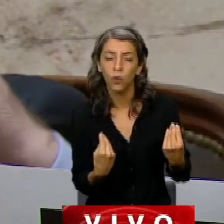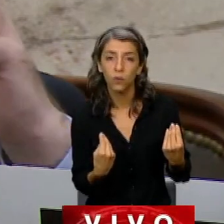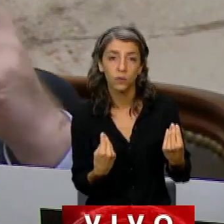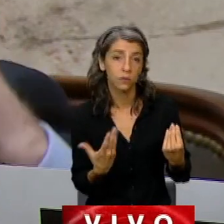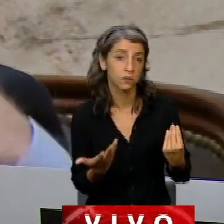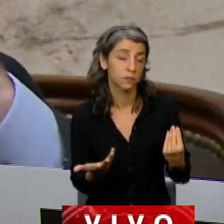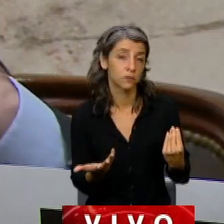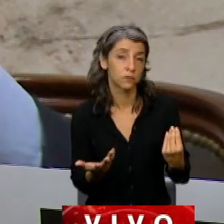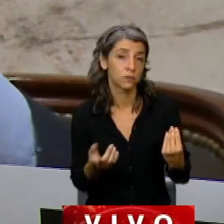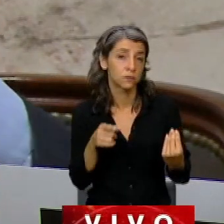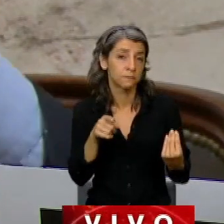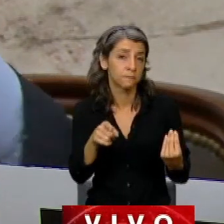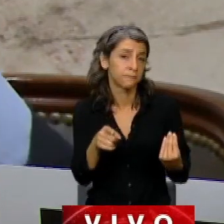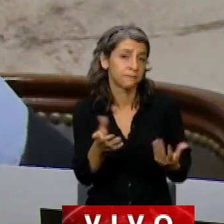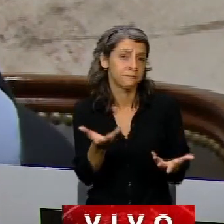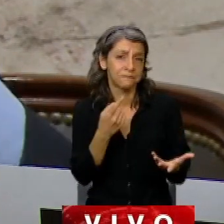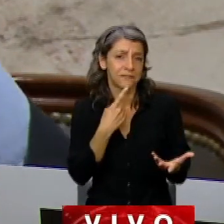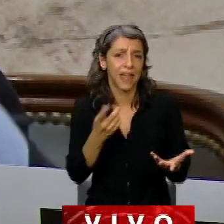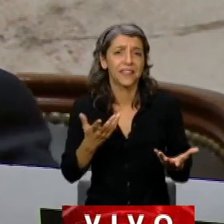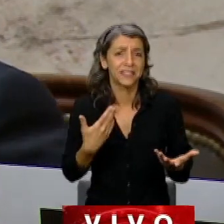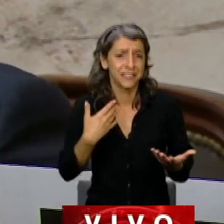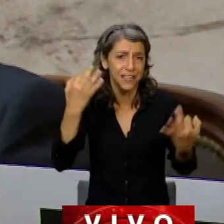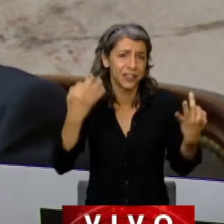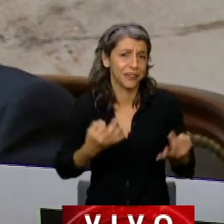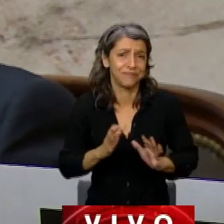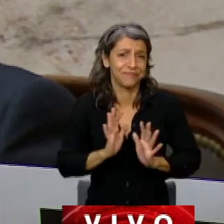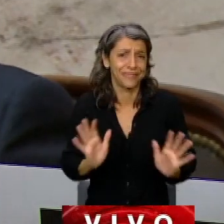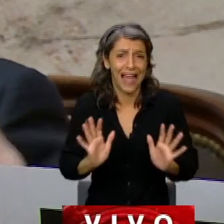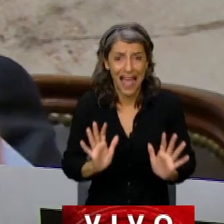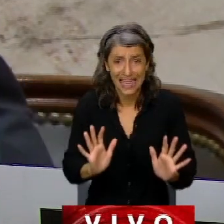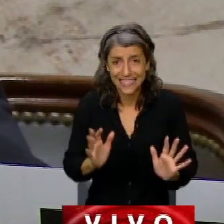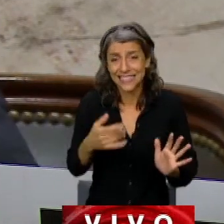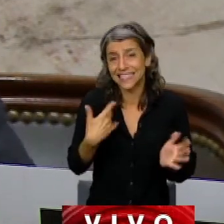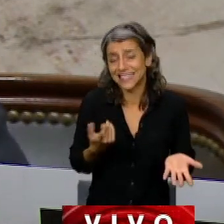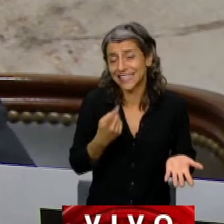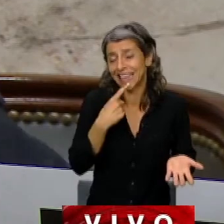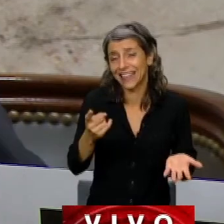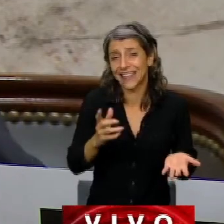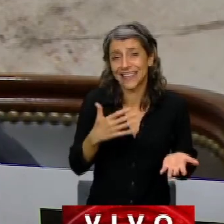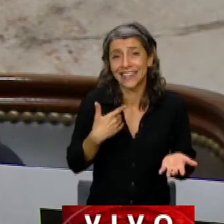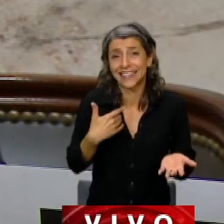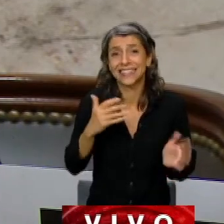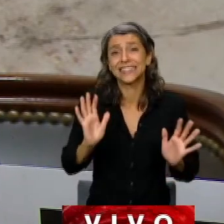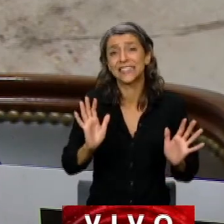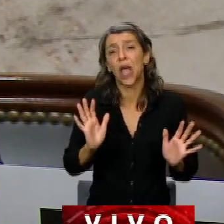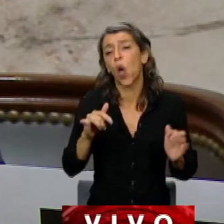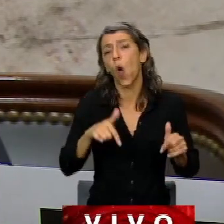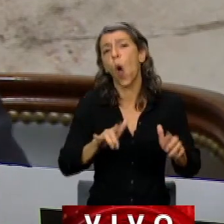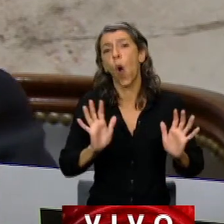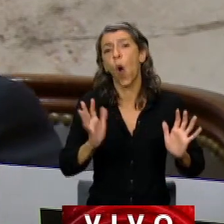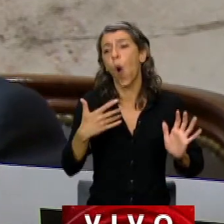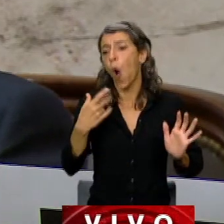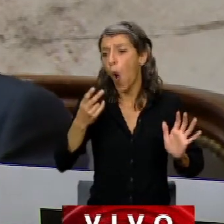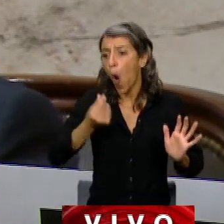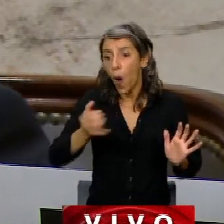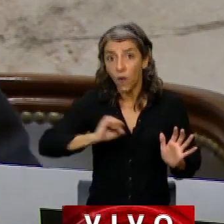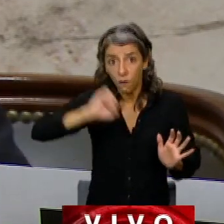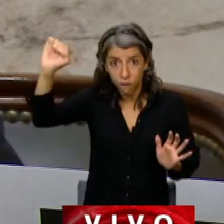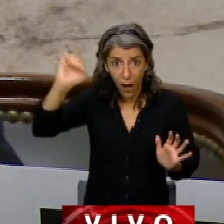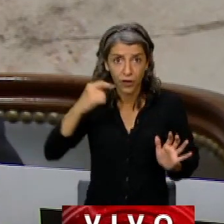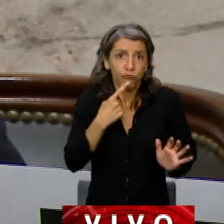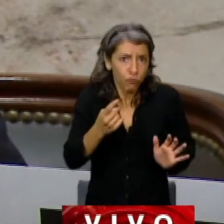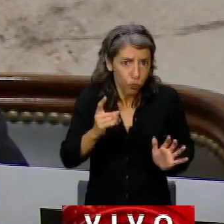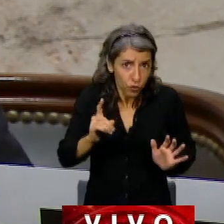una declaración, está gritando que son casta. Porque básicamente, mientras que se espera una inflación del